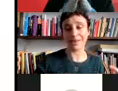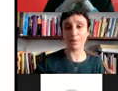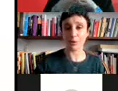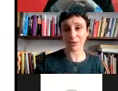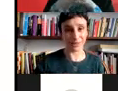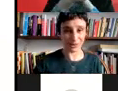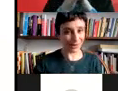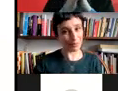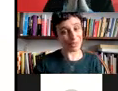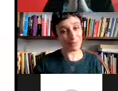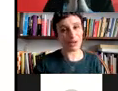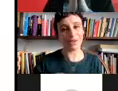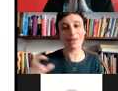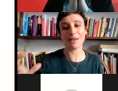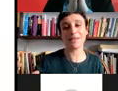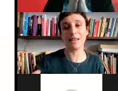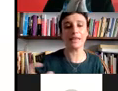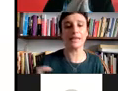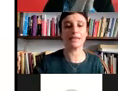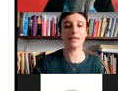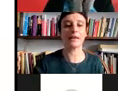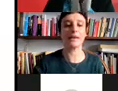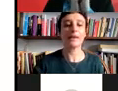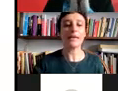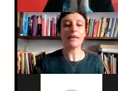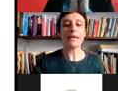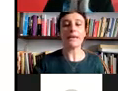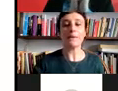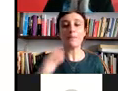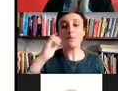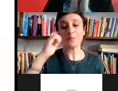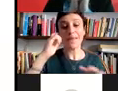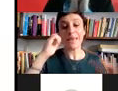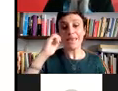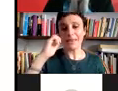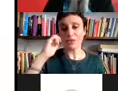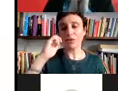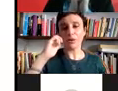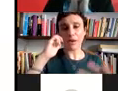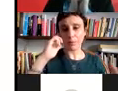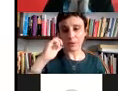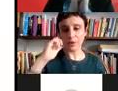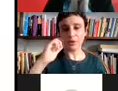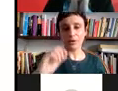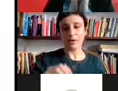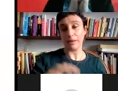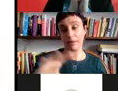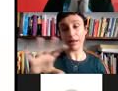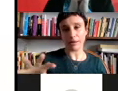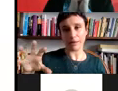medir el cambio entre el principio, la línea de base y la línea de salida. Esto